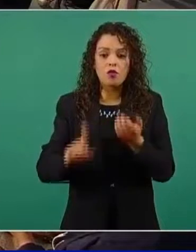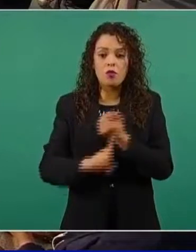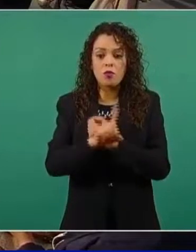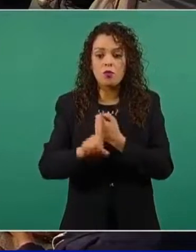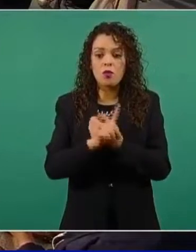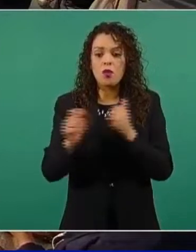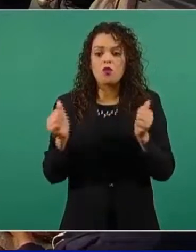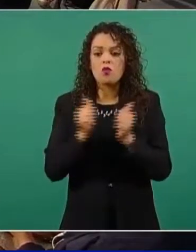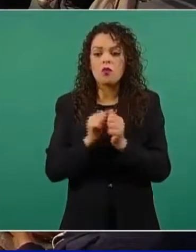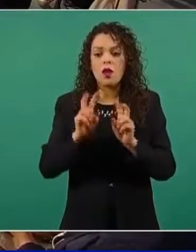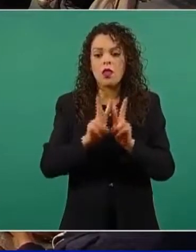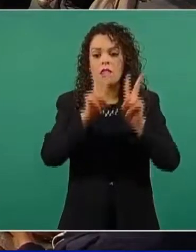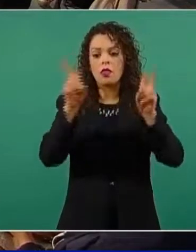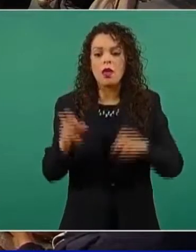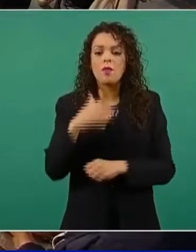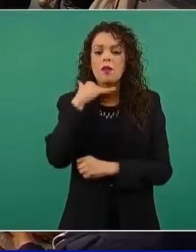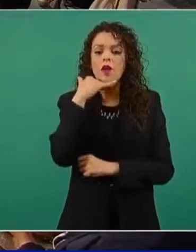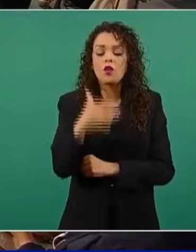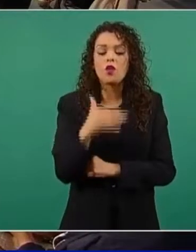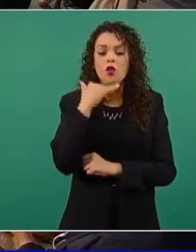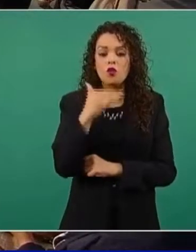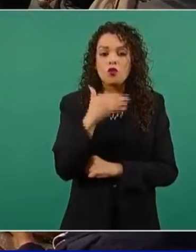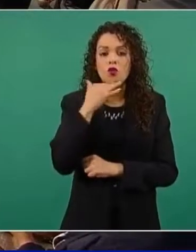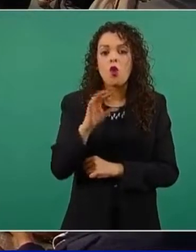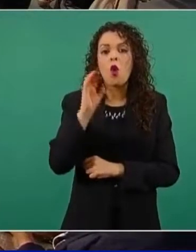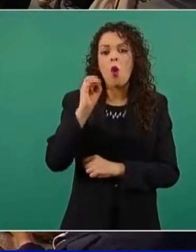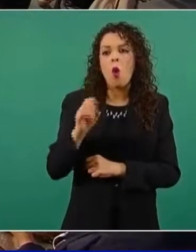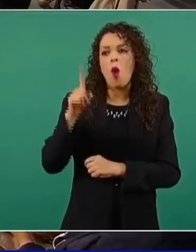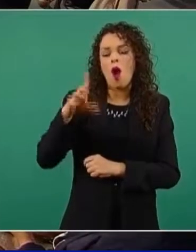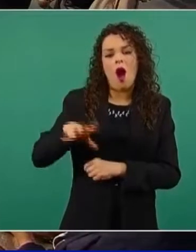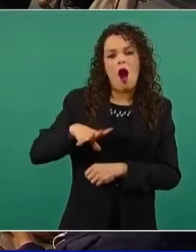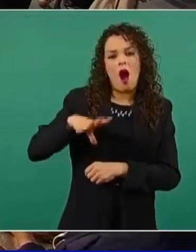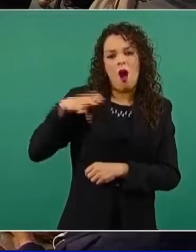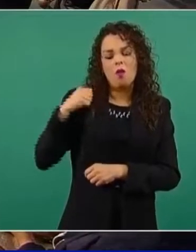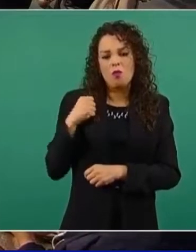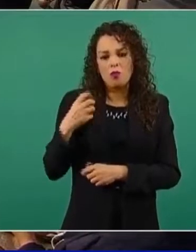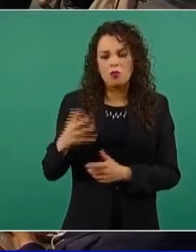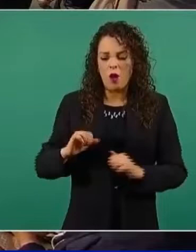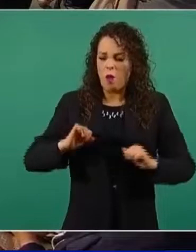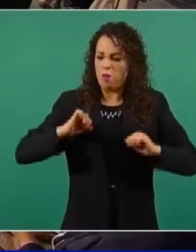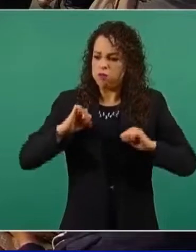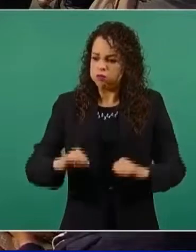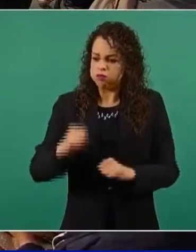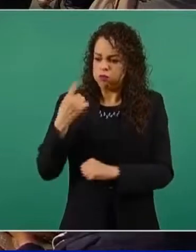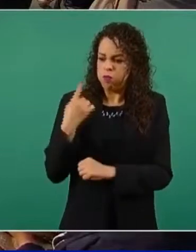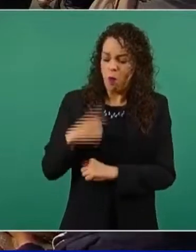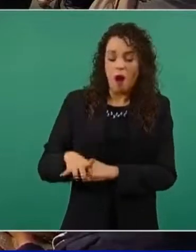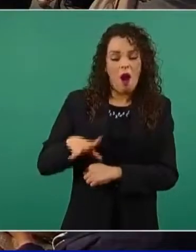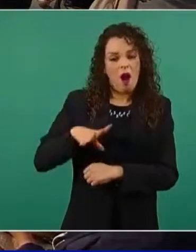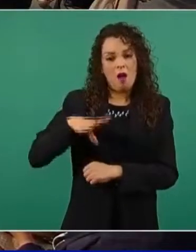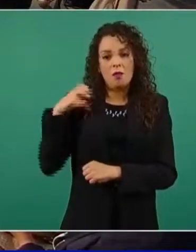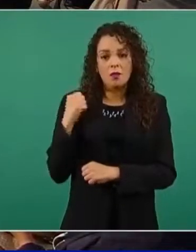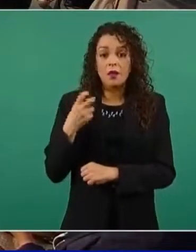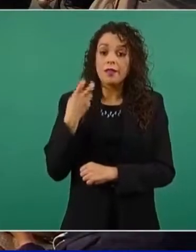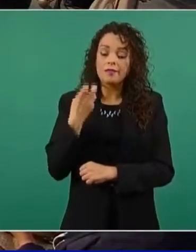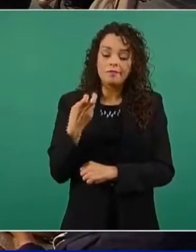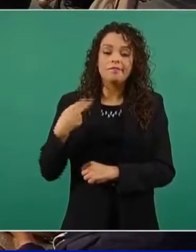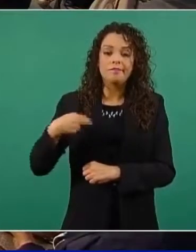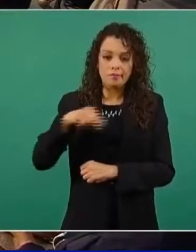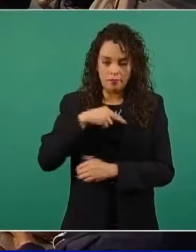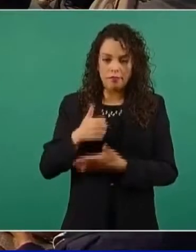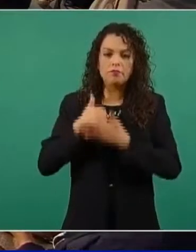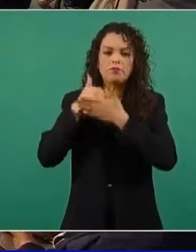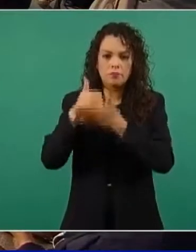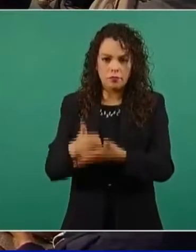con temas de corrupción, de abuso de autoridad, de abuso de poder, y a quienes accedemos a llevarles sus juicios de